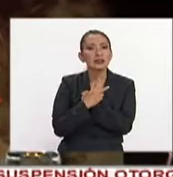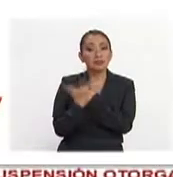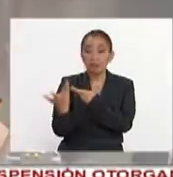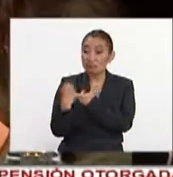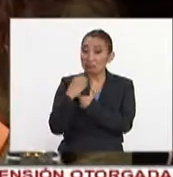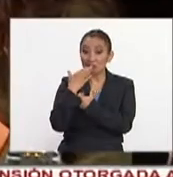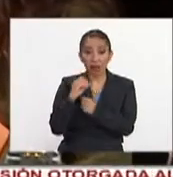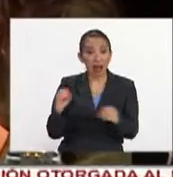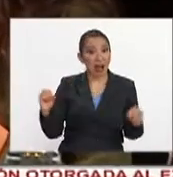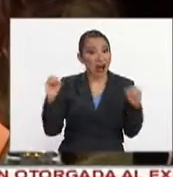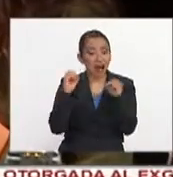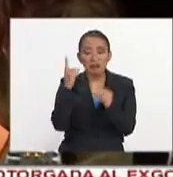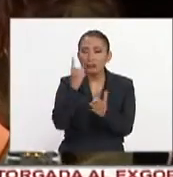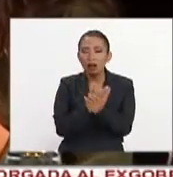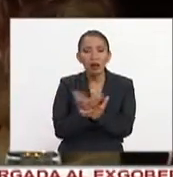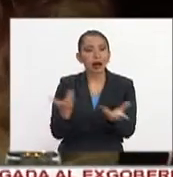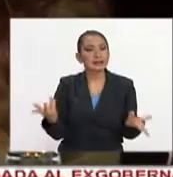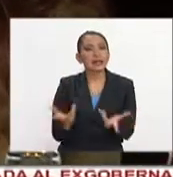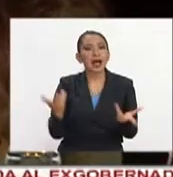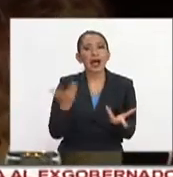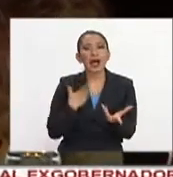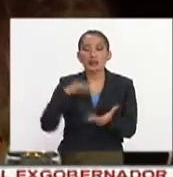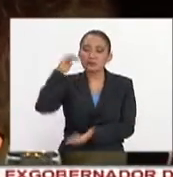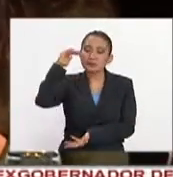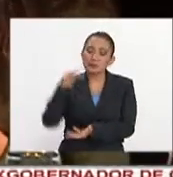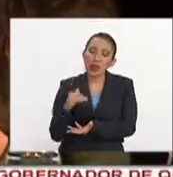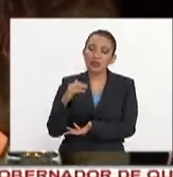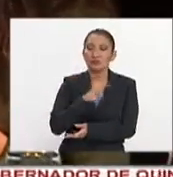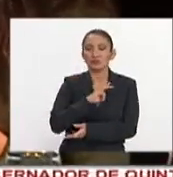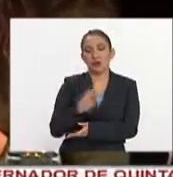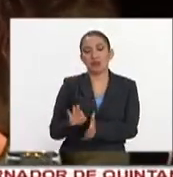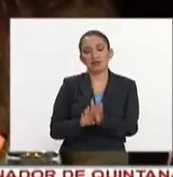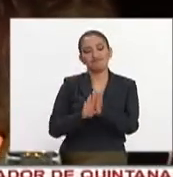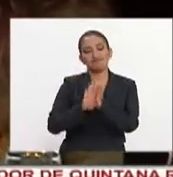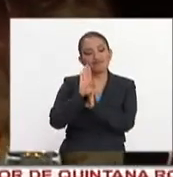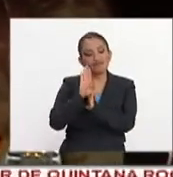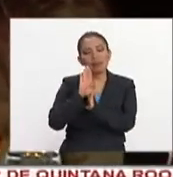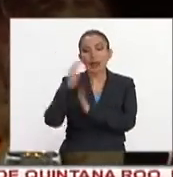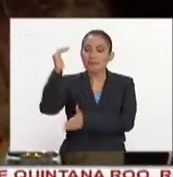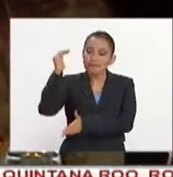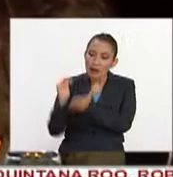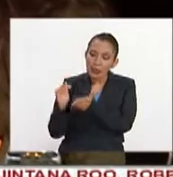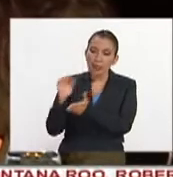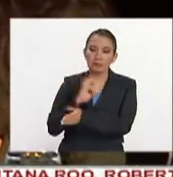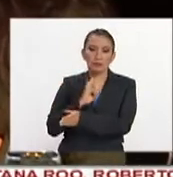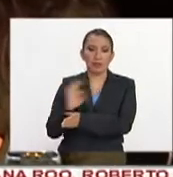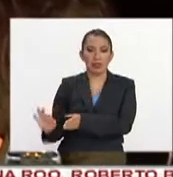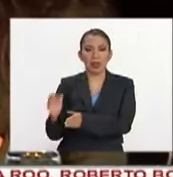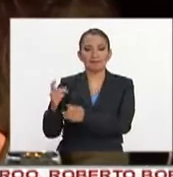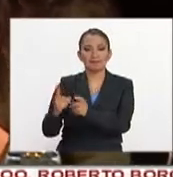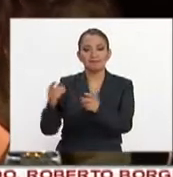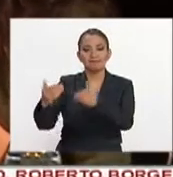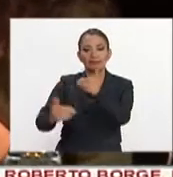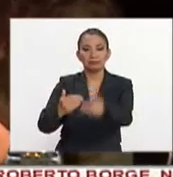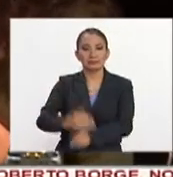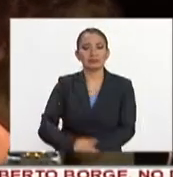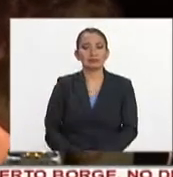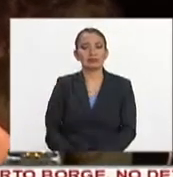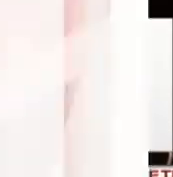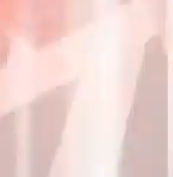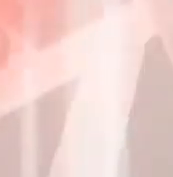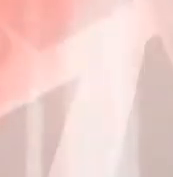inclusión, lo único que estamos haciendo es reducir nuestras posibilidades de crecimiento y reducir nuestras posibilidades de desarrollo.